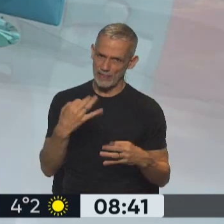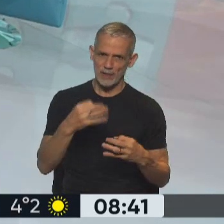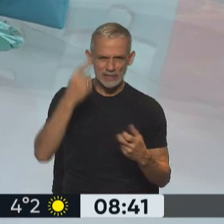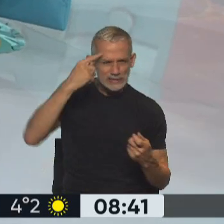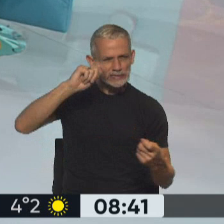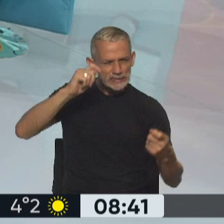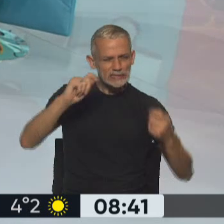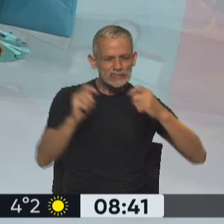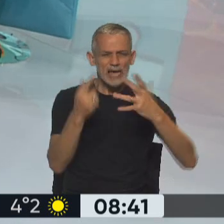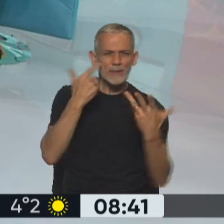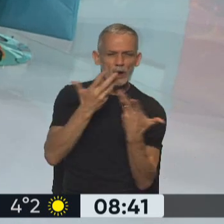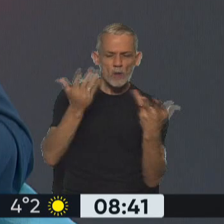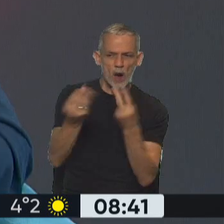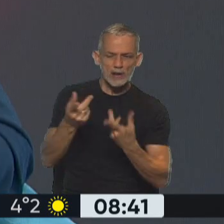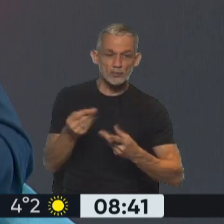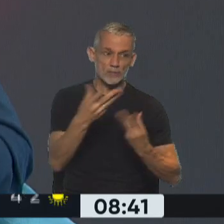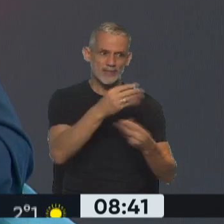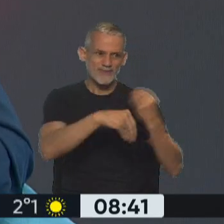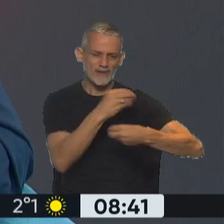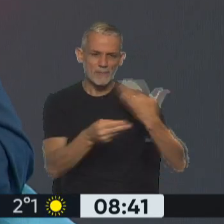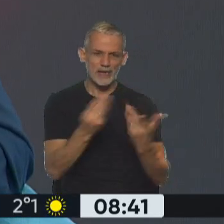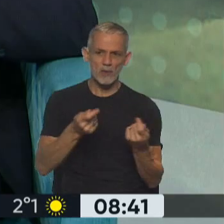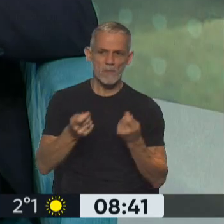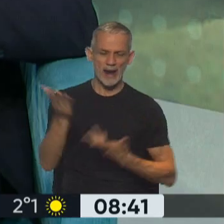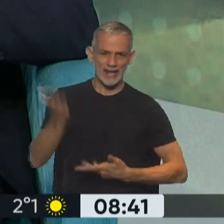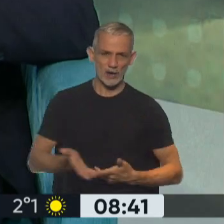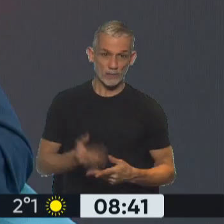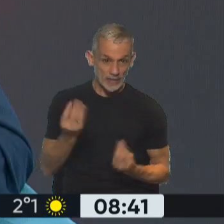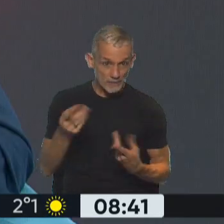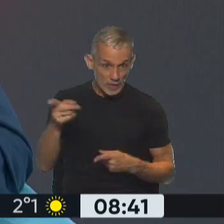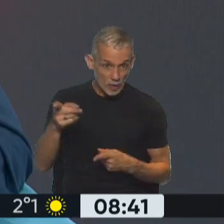para también ver cómo ayudarlos a manejar al paciente. ¿Te da miedo a vos?